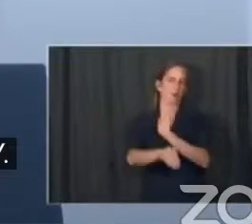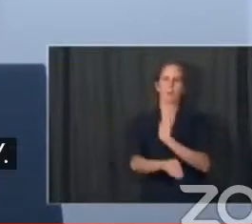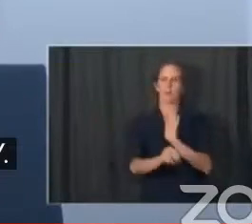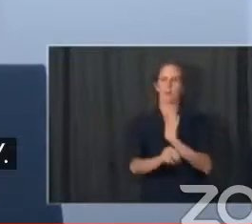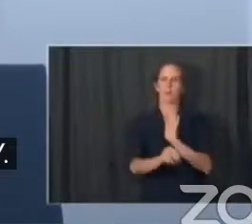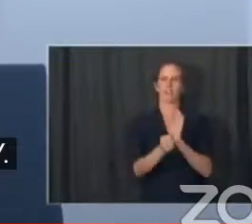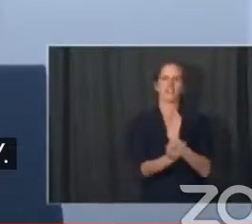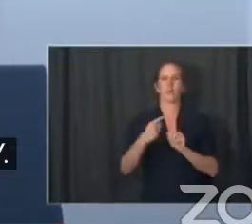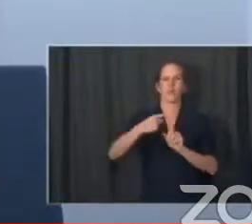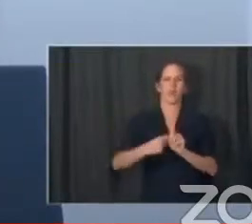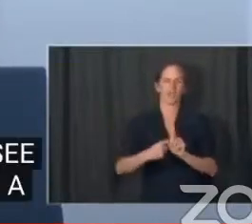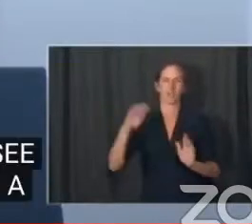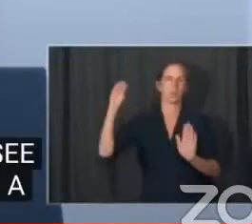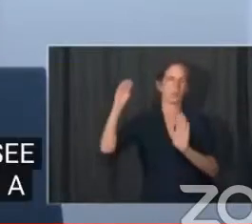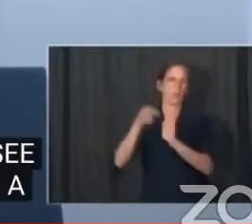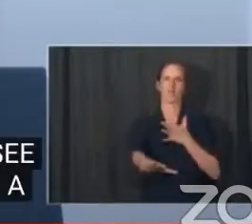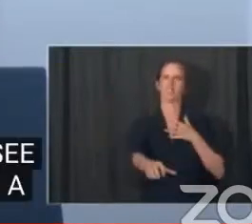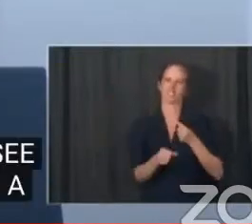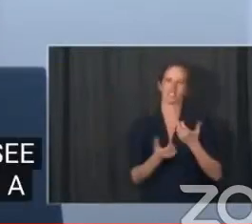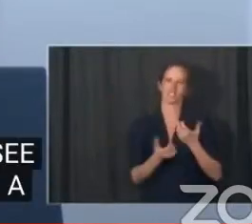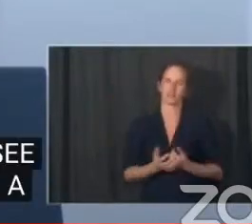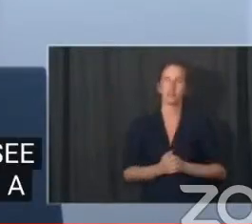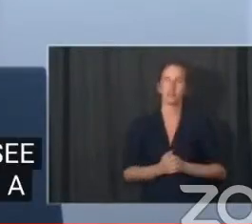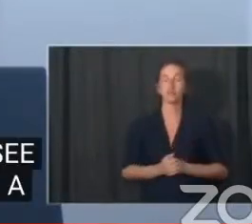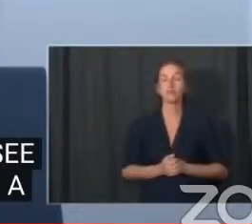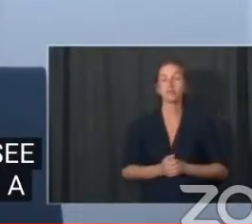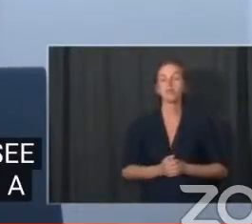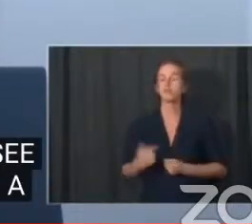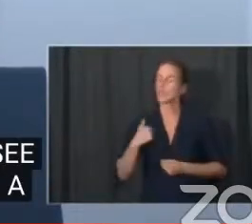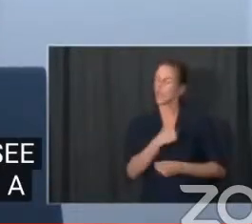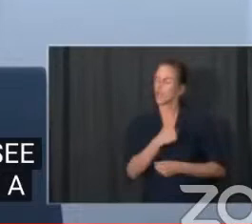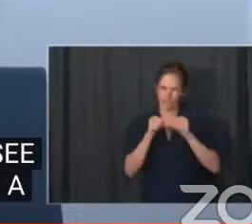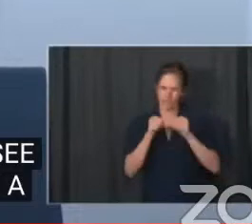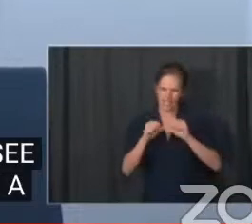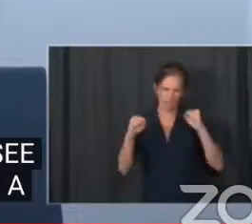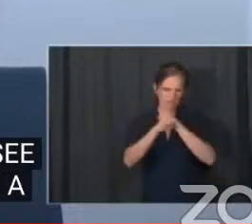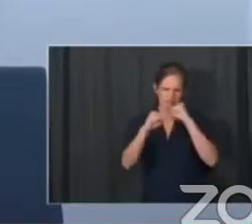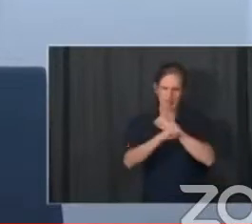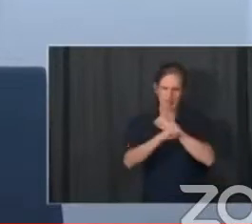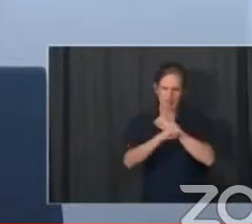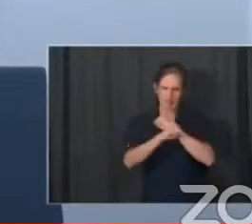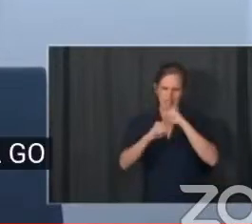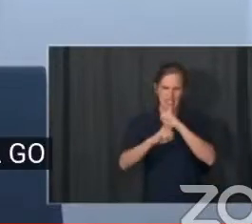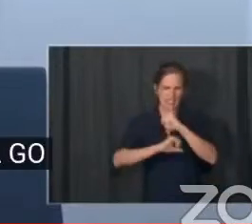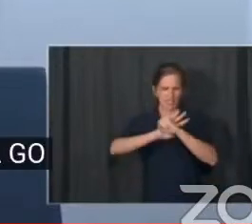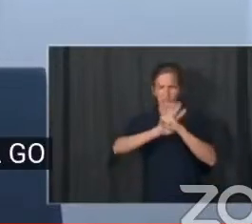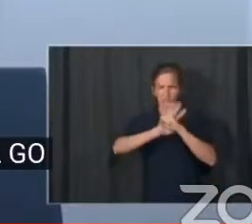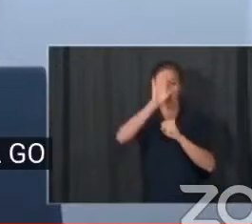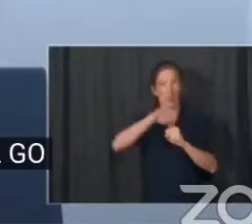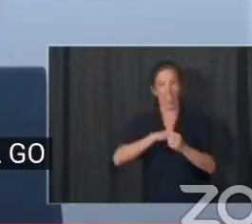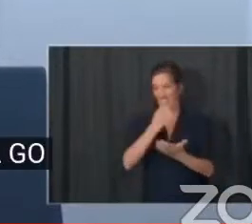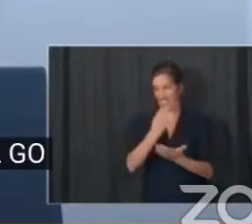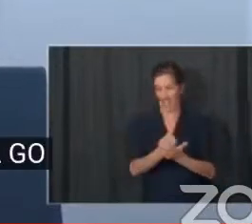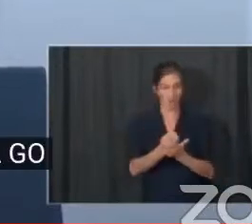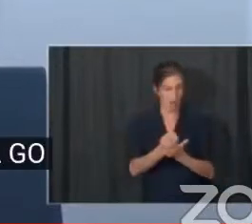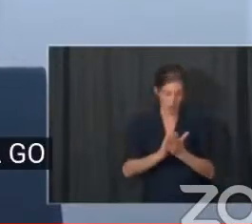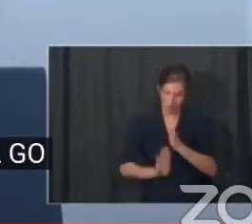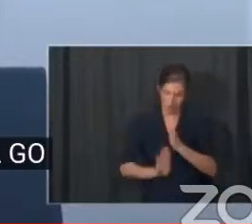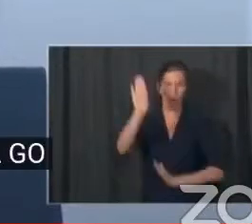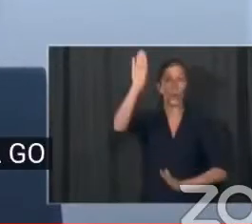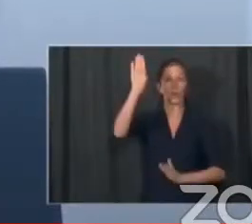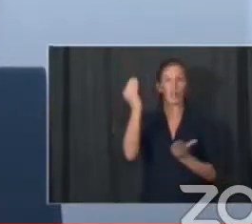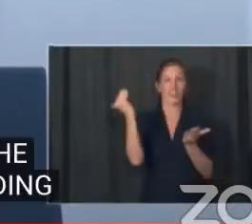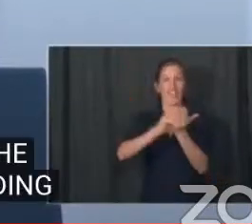reducido el tiempo. Ustedes verán que pronto verán la vacuna salir y las cifras disminuir.